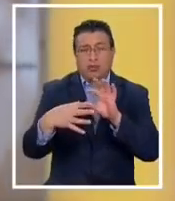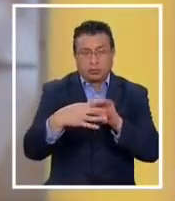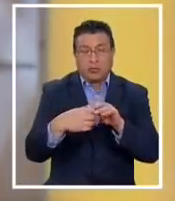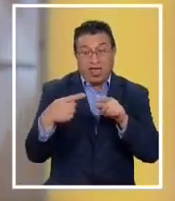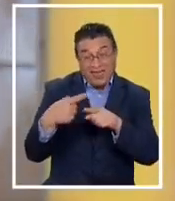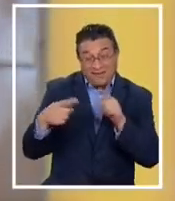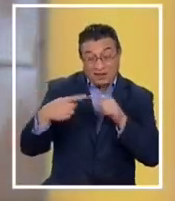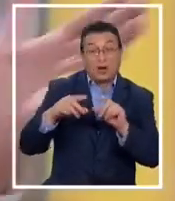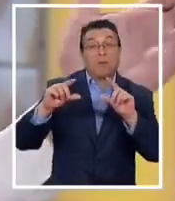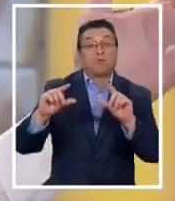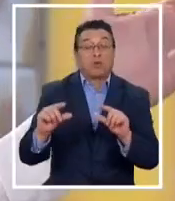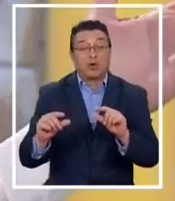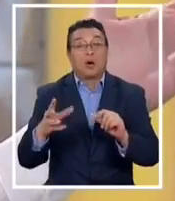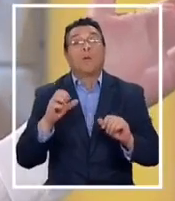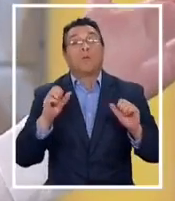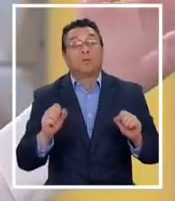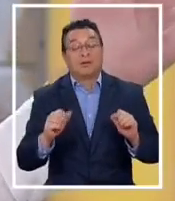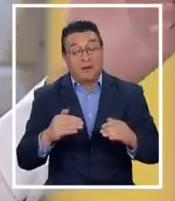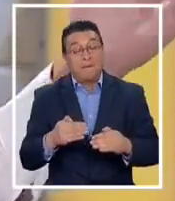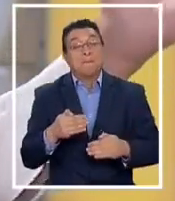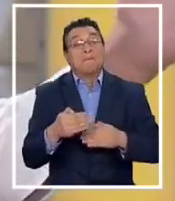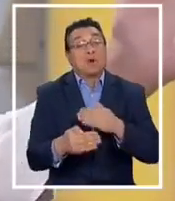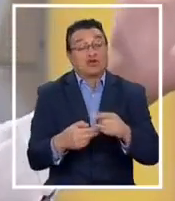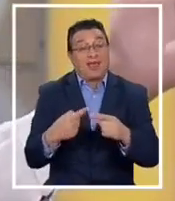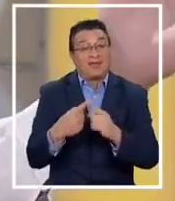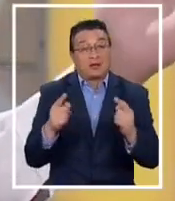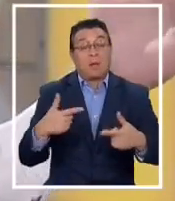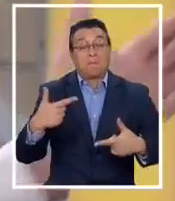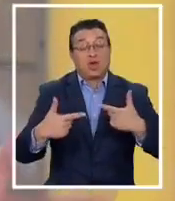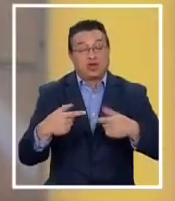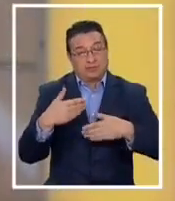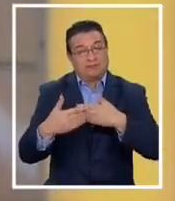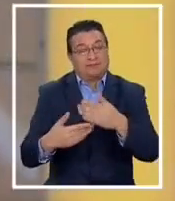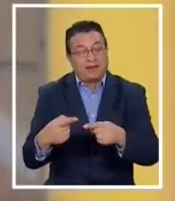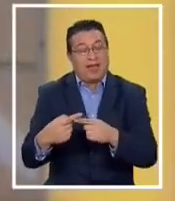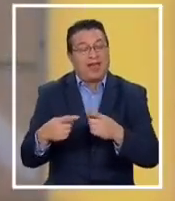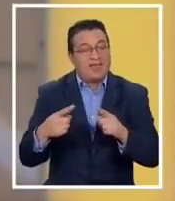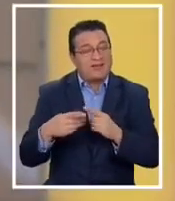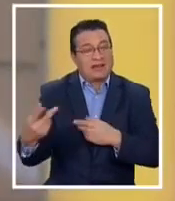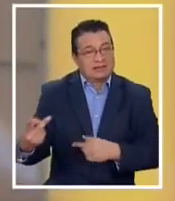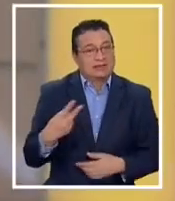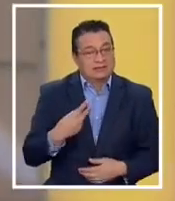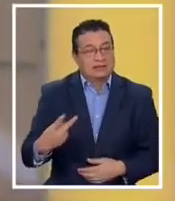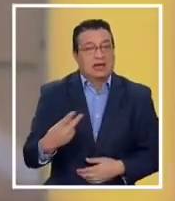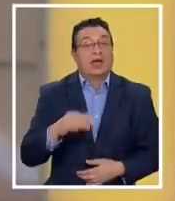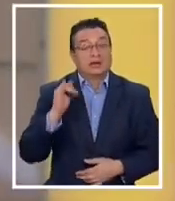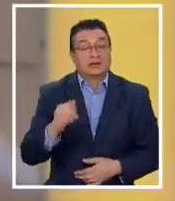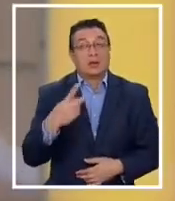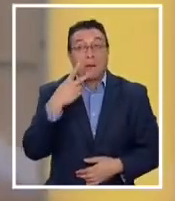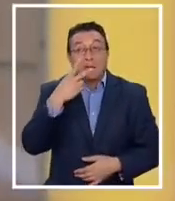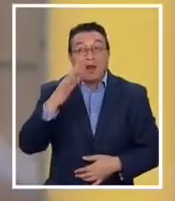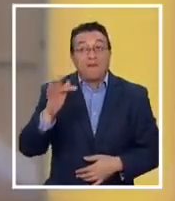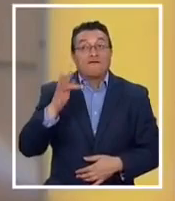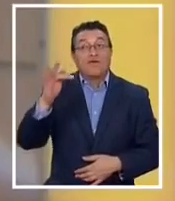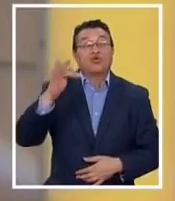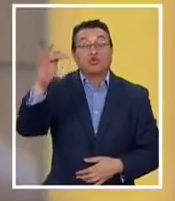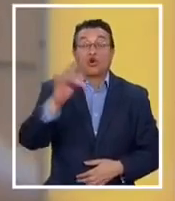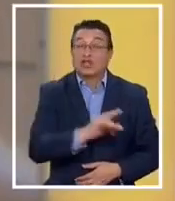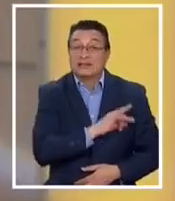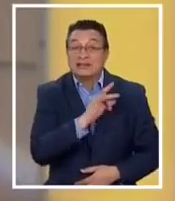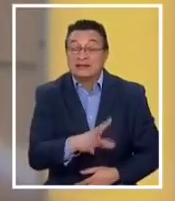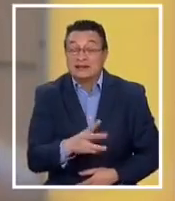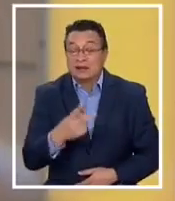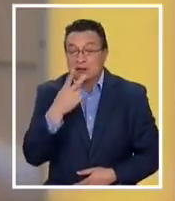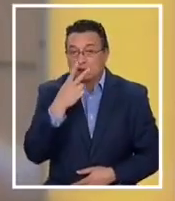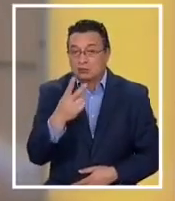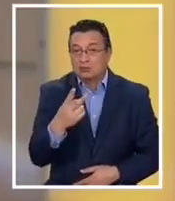las diferencias que tenemos diferencias pueden ser sobre el proceso político que estamos llevando pero la verdad es que al respecto cuando uno mira el futuro de chile cuando uno